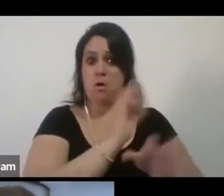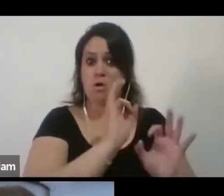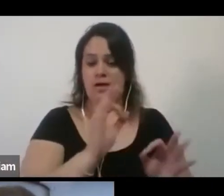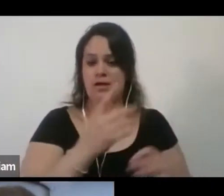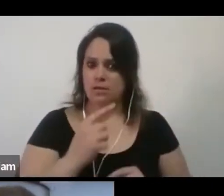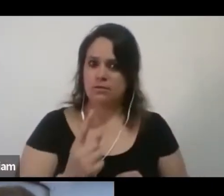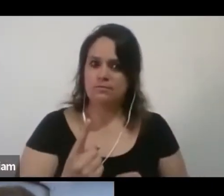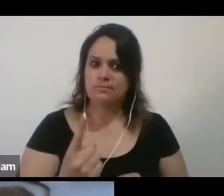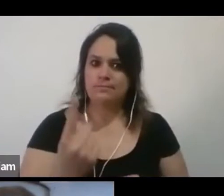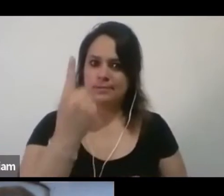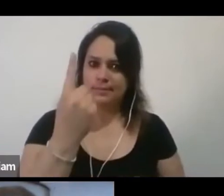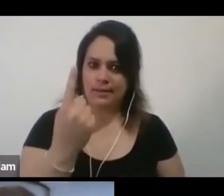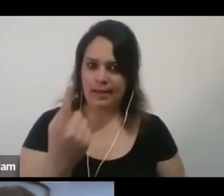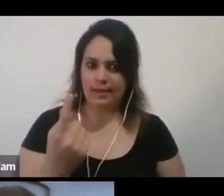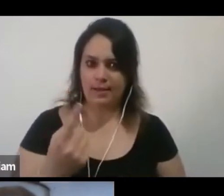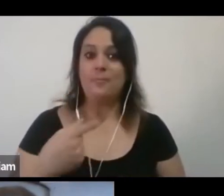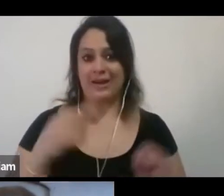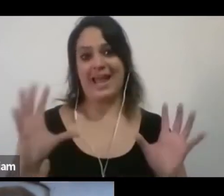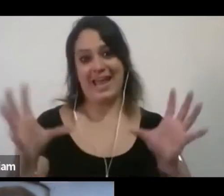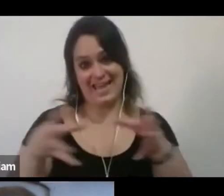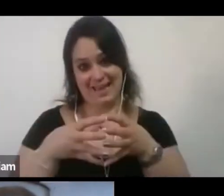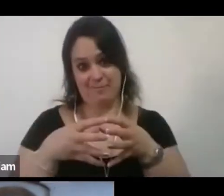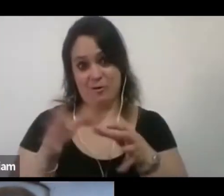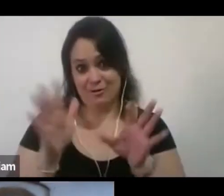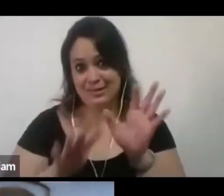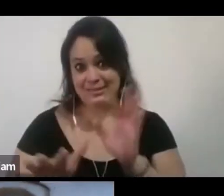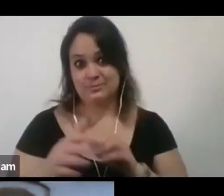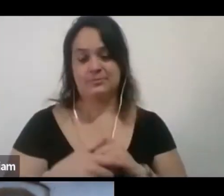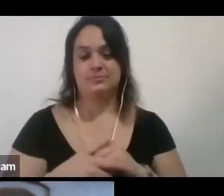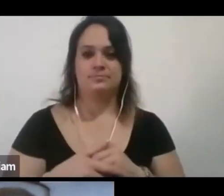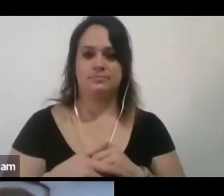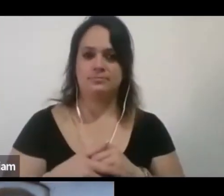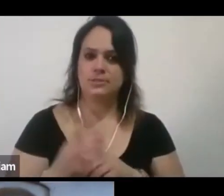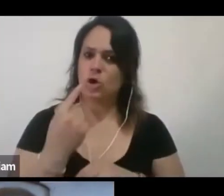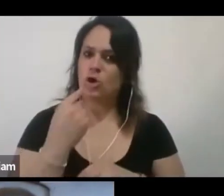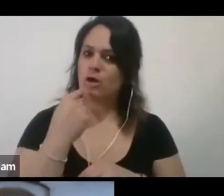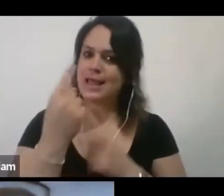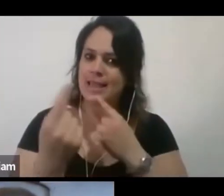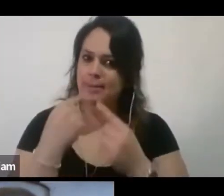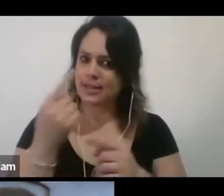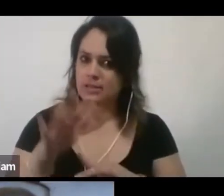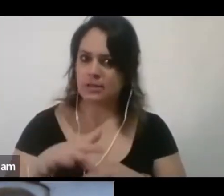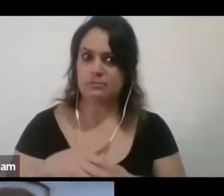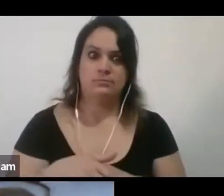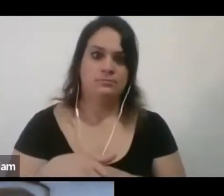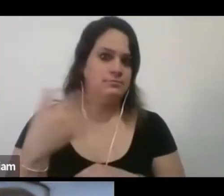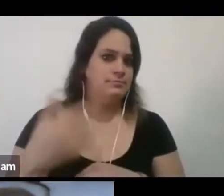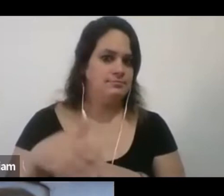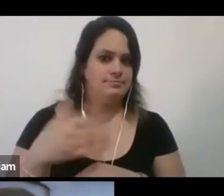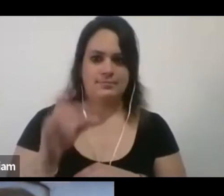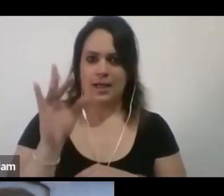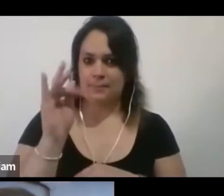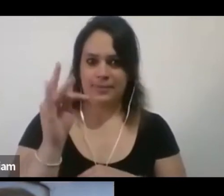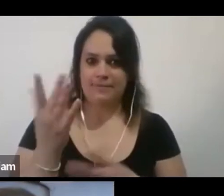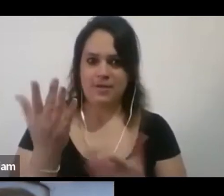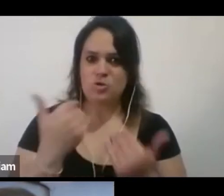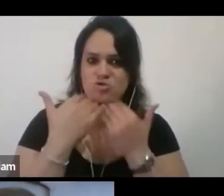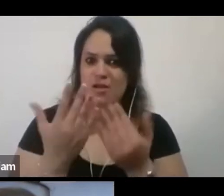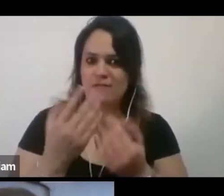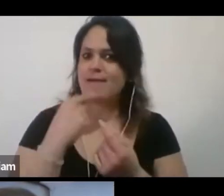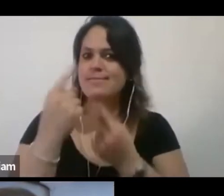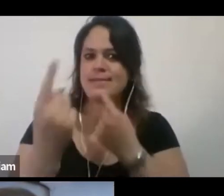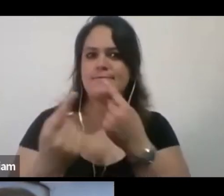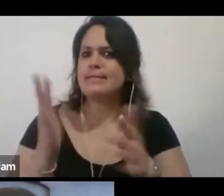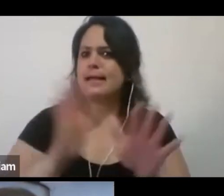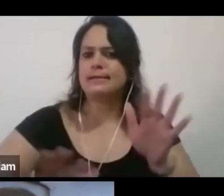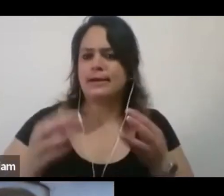que hacer, porque formamos un equipo, para mí era un desafío importantísimo, porque yo no sabía lo que era hacer una entrevista. Yo puedo